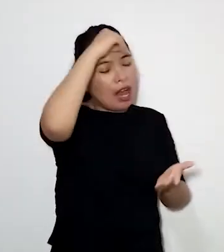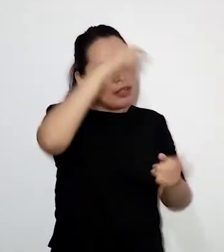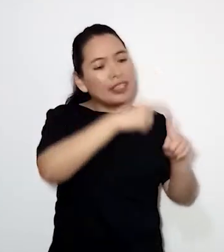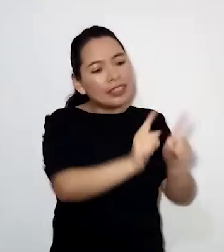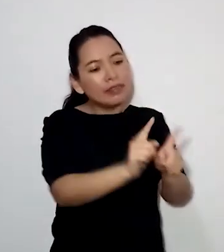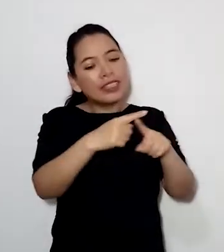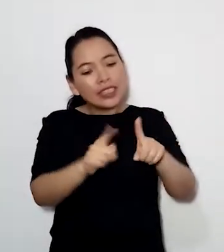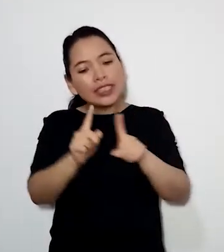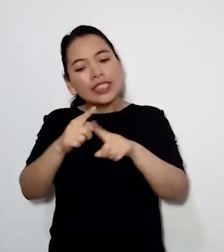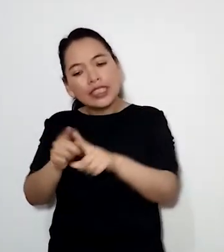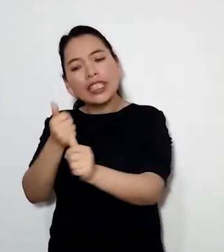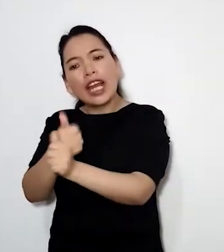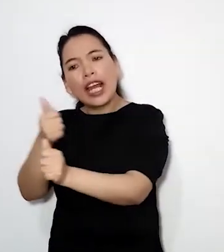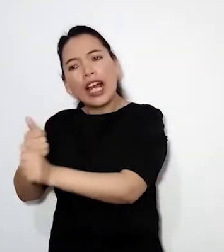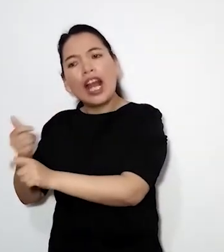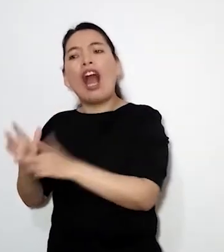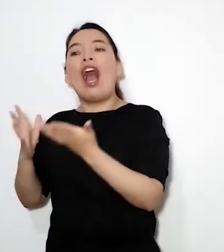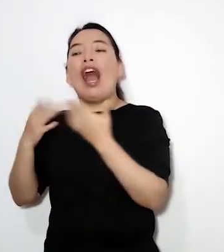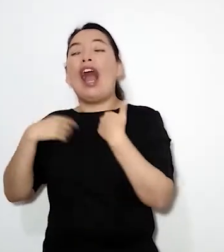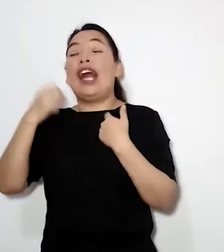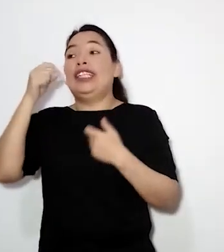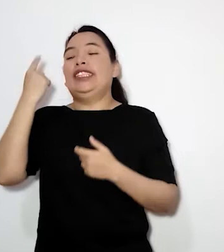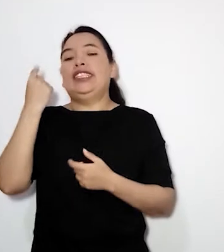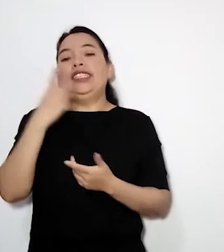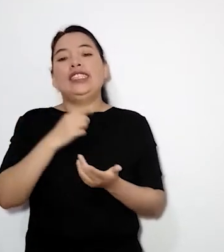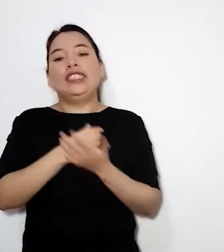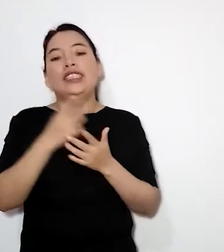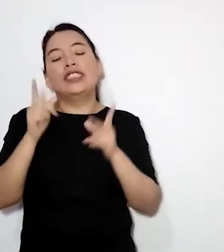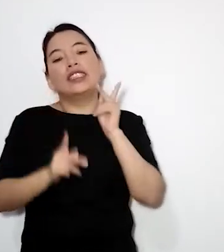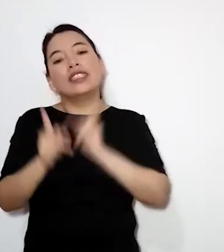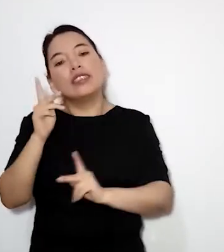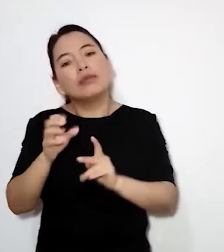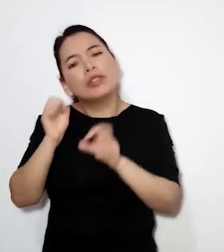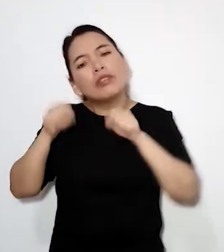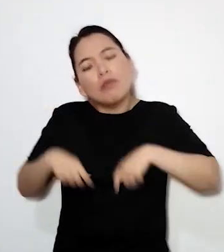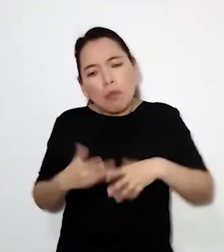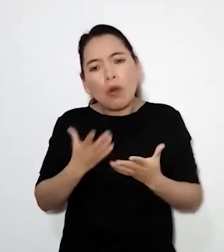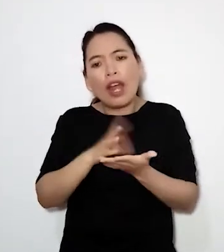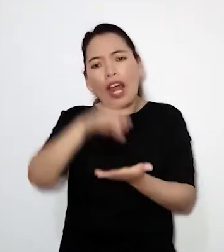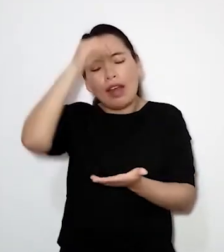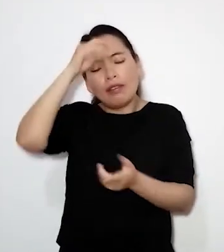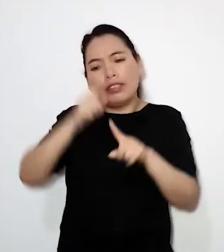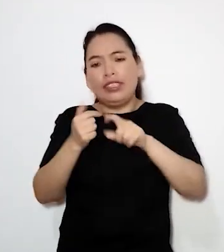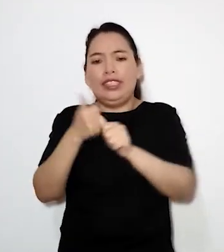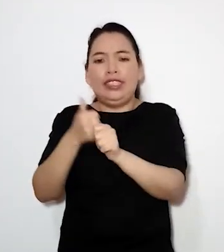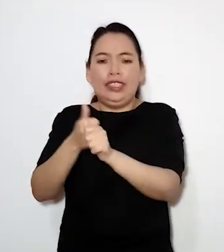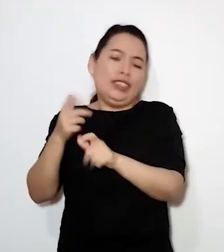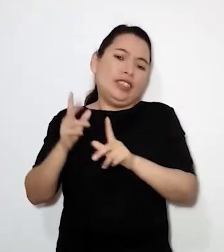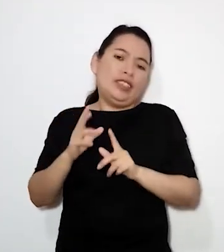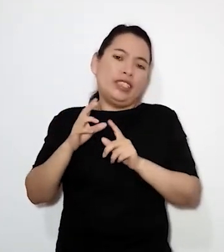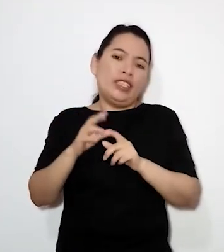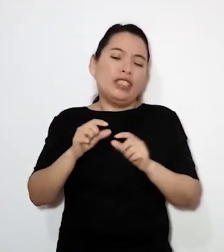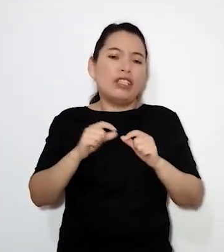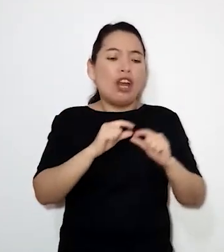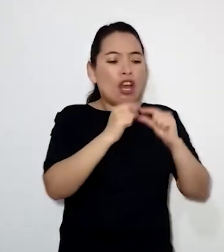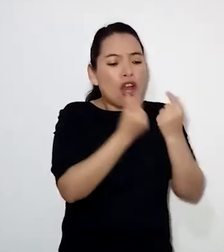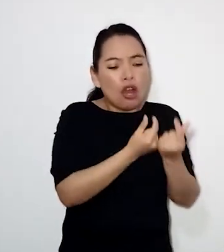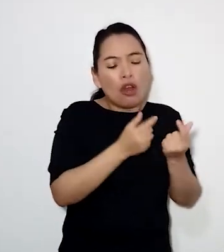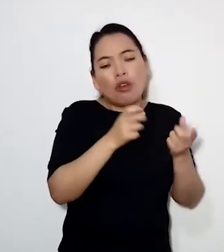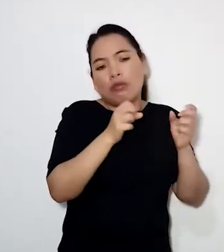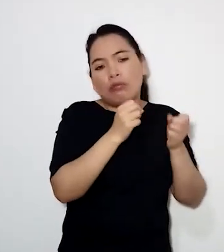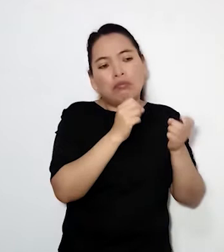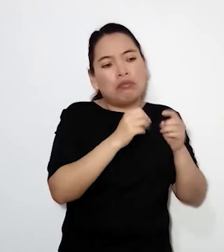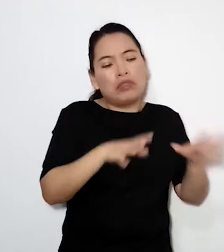que hay un grupo de personas con discapacidad que aprenden todas igual y un grupo de personas sin discapacidad que aprenden todas igual. O sea,